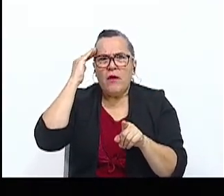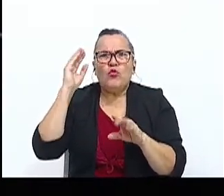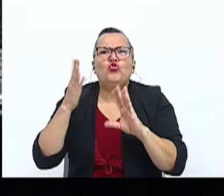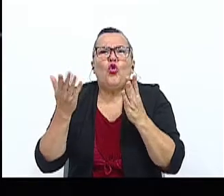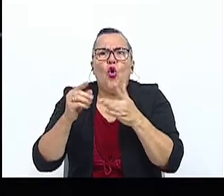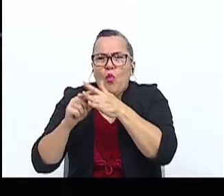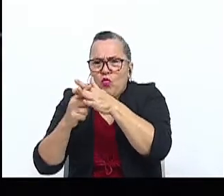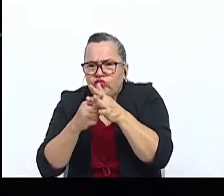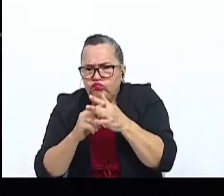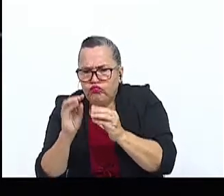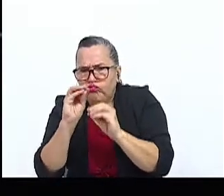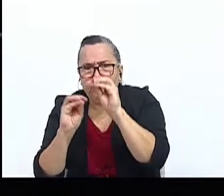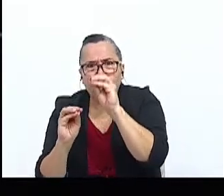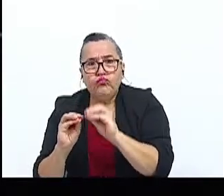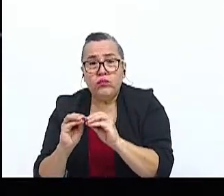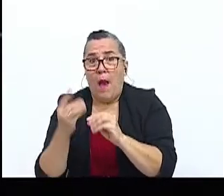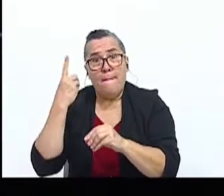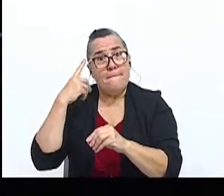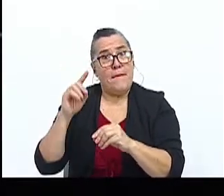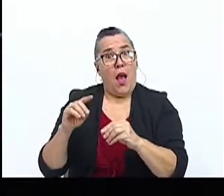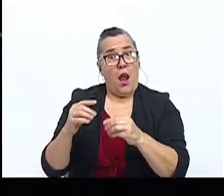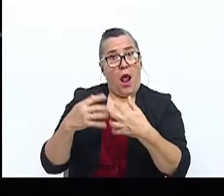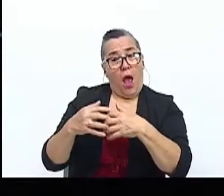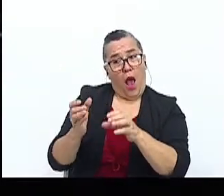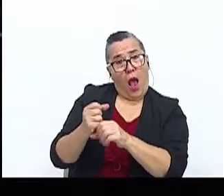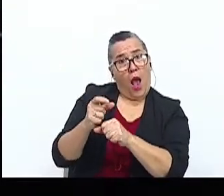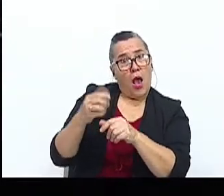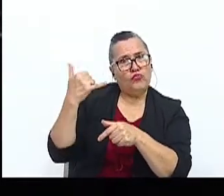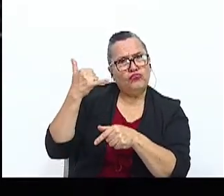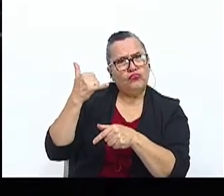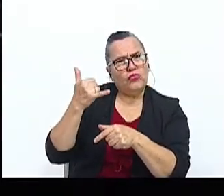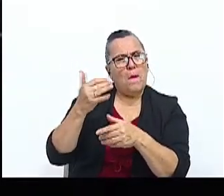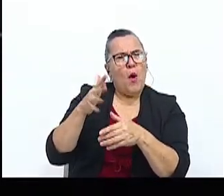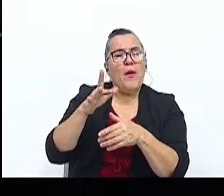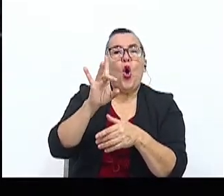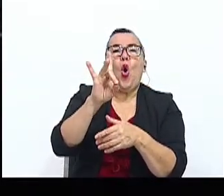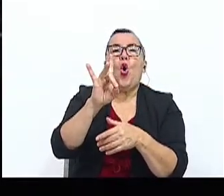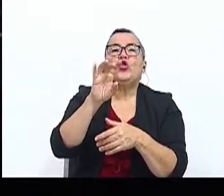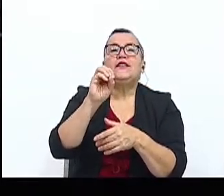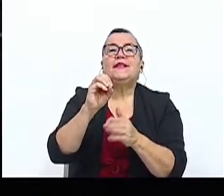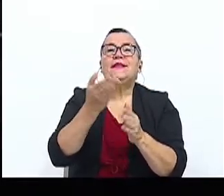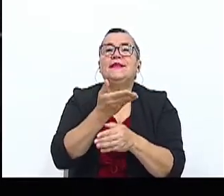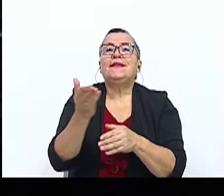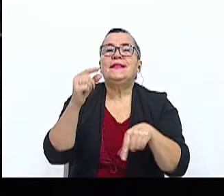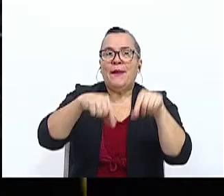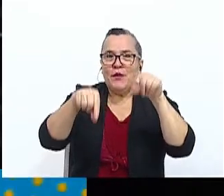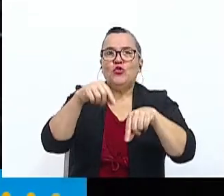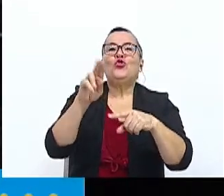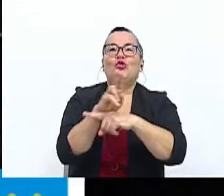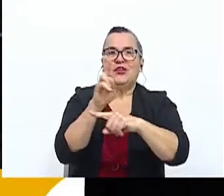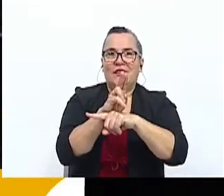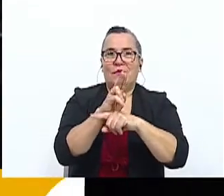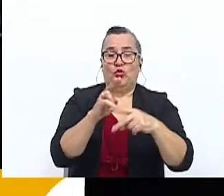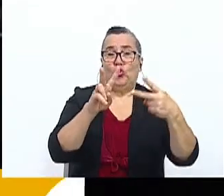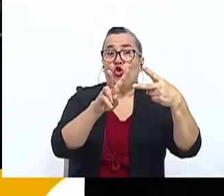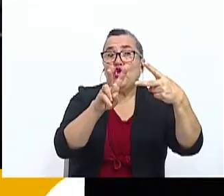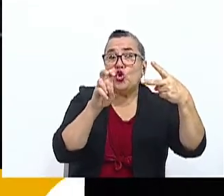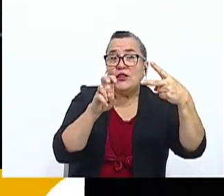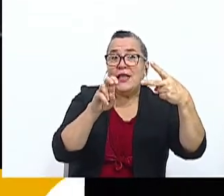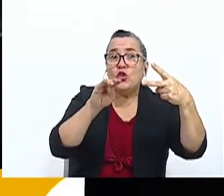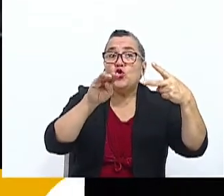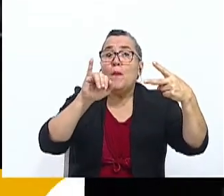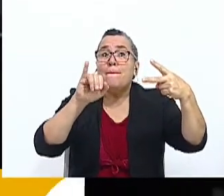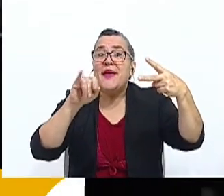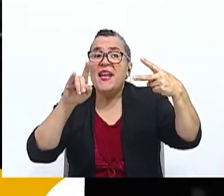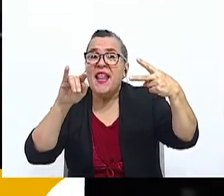elaboración. Para fabricar un celular se emplean alrededor de 80 elementos químicos, 200 minerales